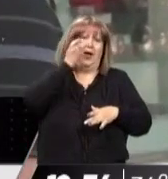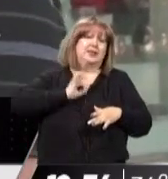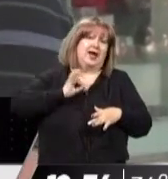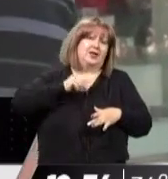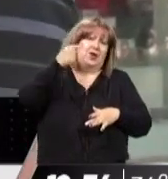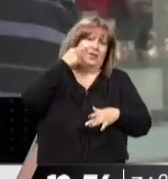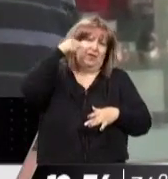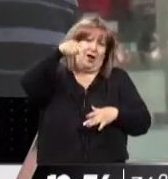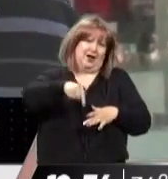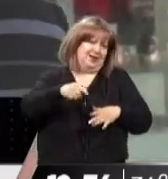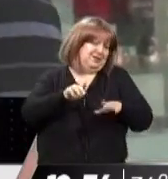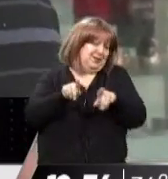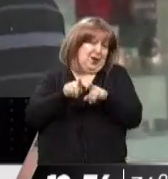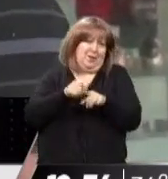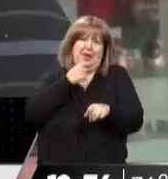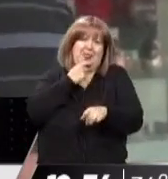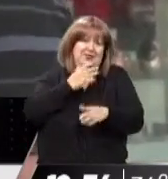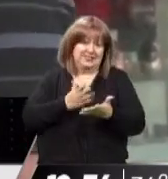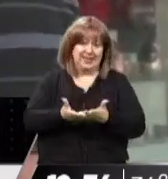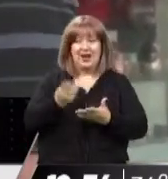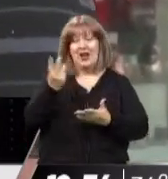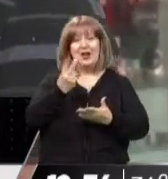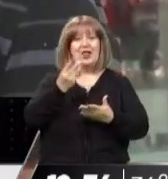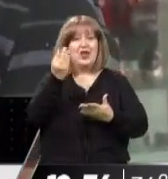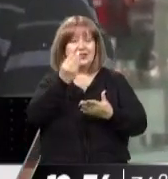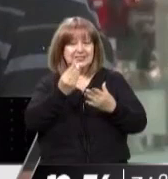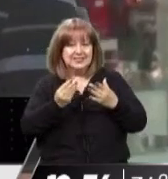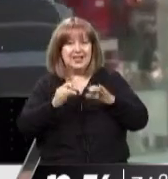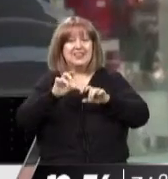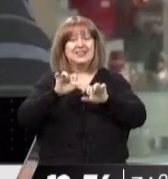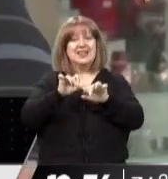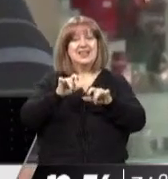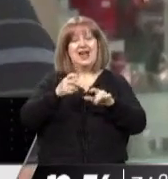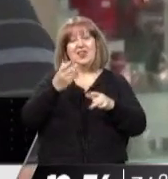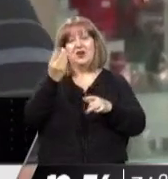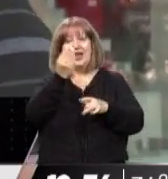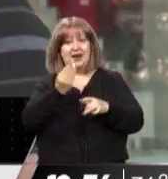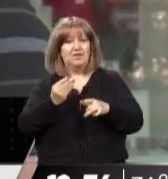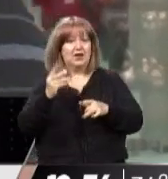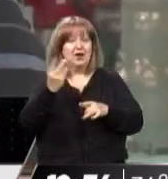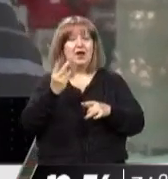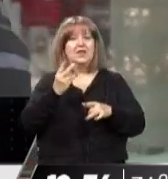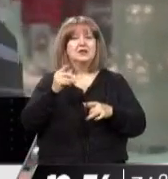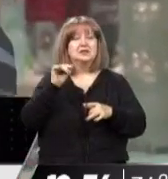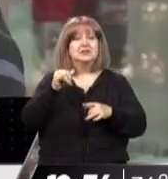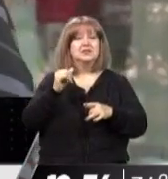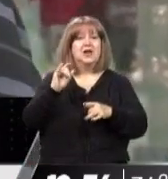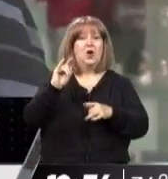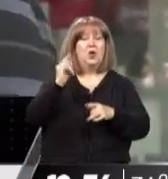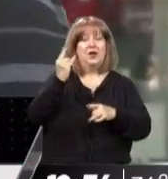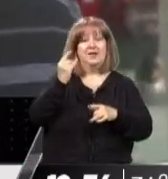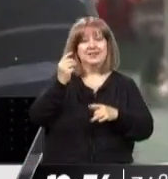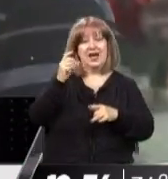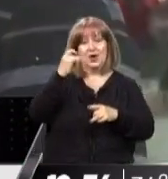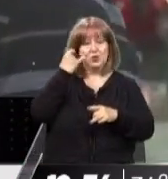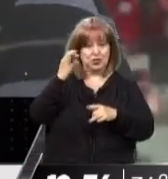vivo acá en Mendoza. Así que... ¿Y son los dos diseñadores gráficos? Sí, somos los dos diseñadores gráficos egresados de nuestra querida Universidad Nacional de